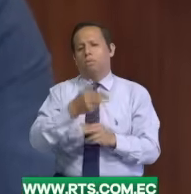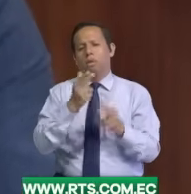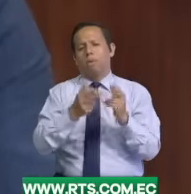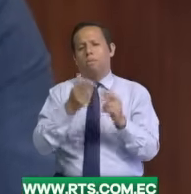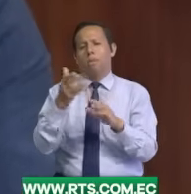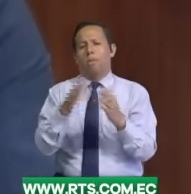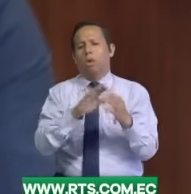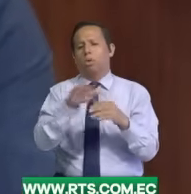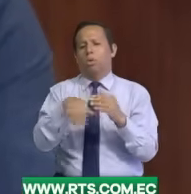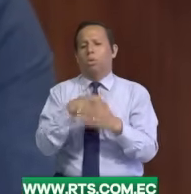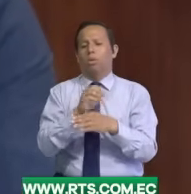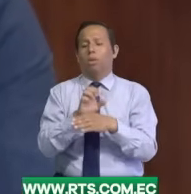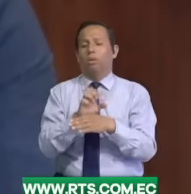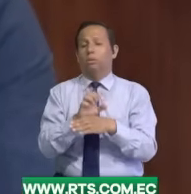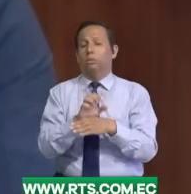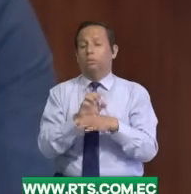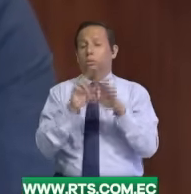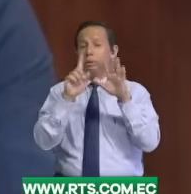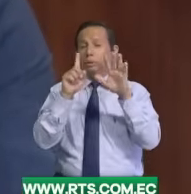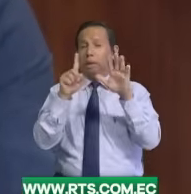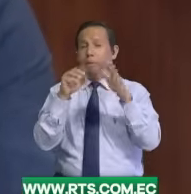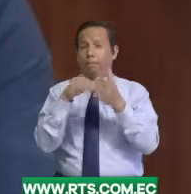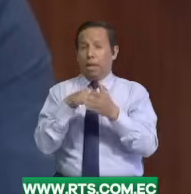a nivel nacional, de